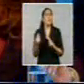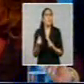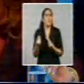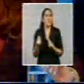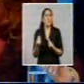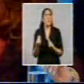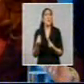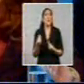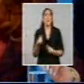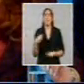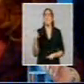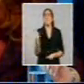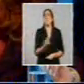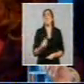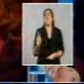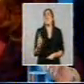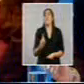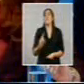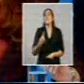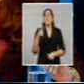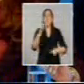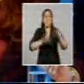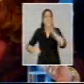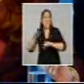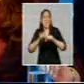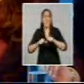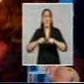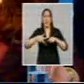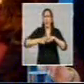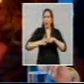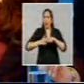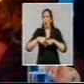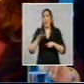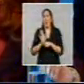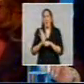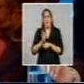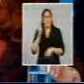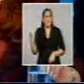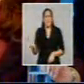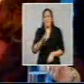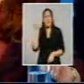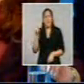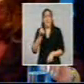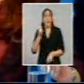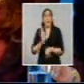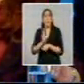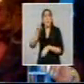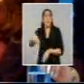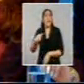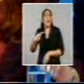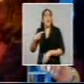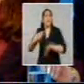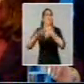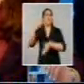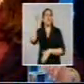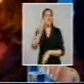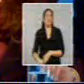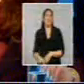el corazón de la ciencia y la tecnología, el corazón del desarrollo de un